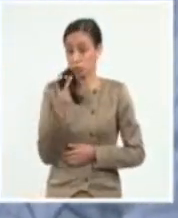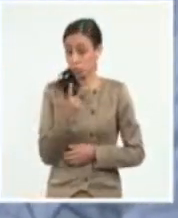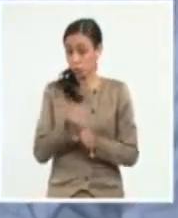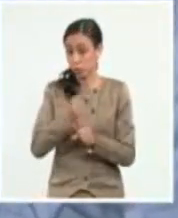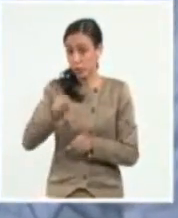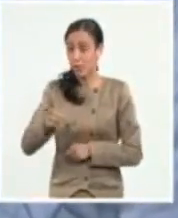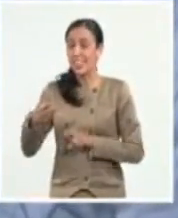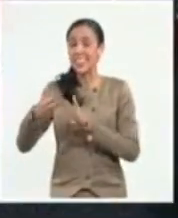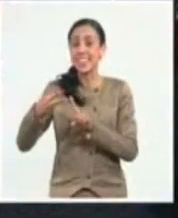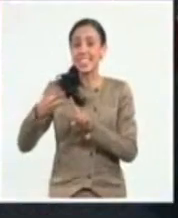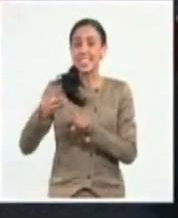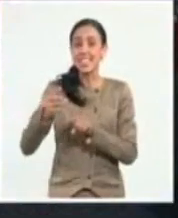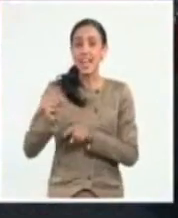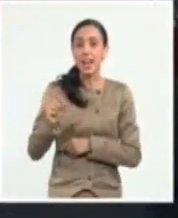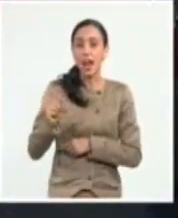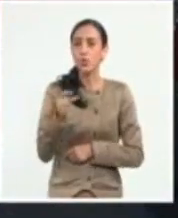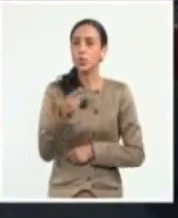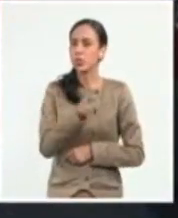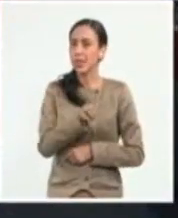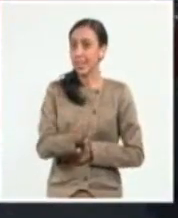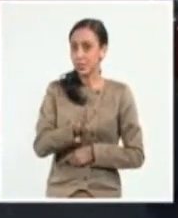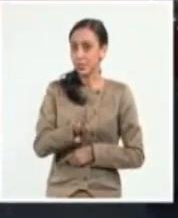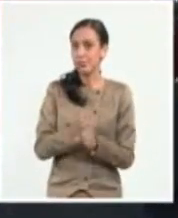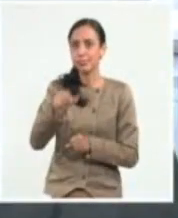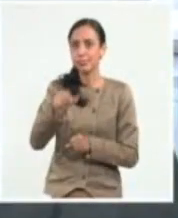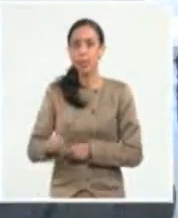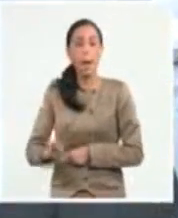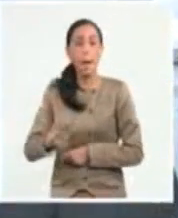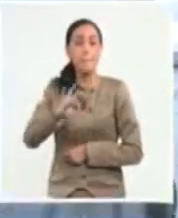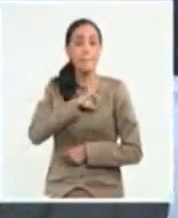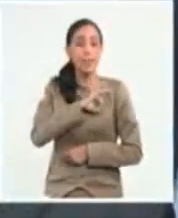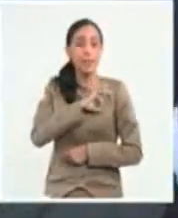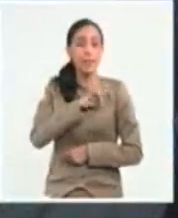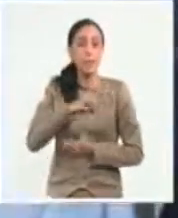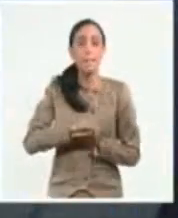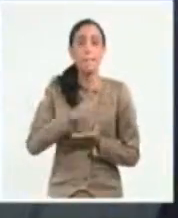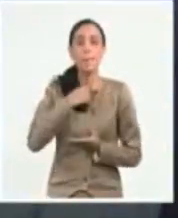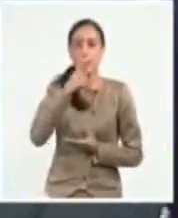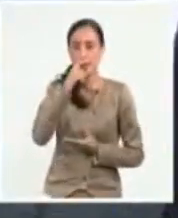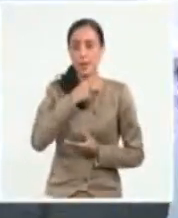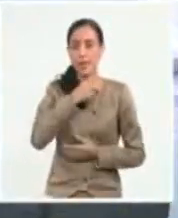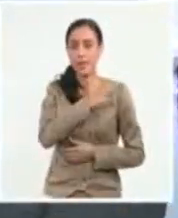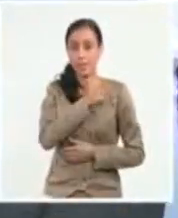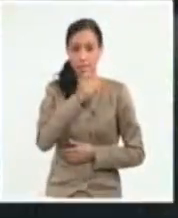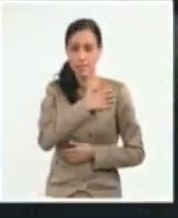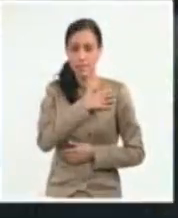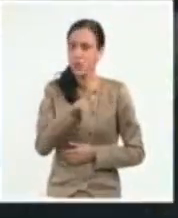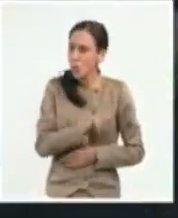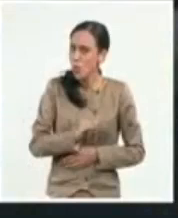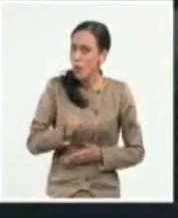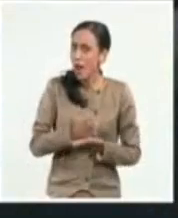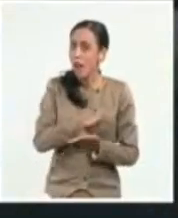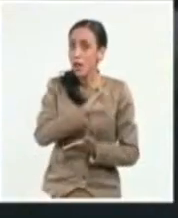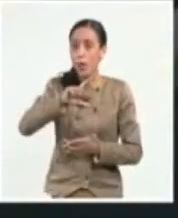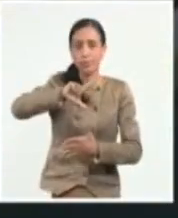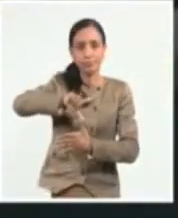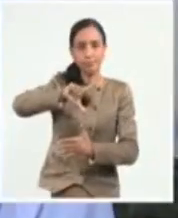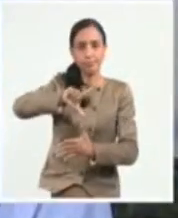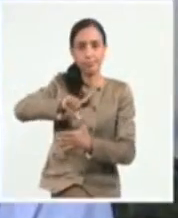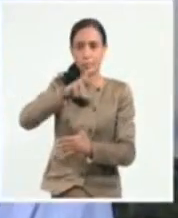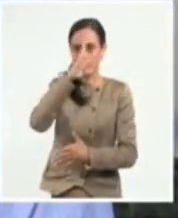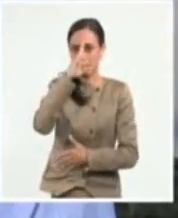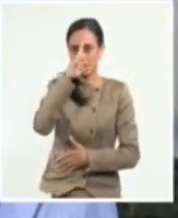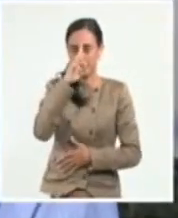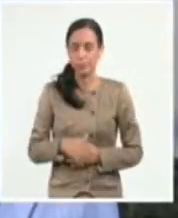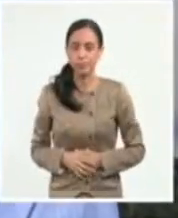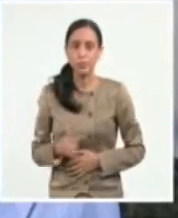grado y 14 la medalla jesús menéndez al igual que la escuela latinoamericana de medicina me alegro mucho de